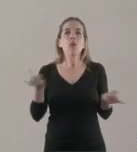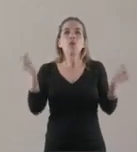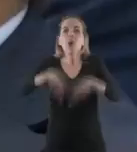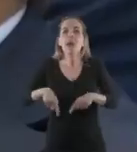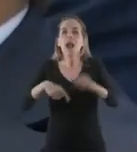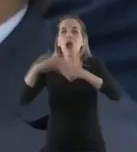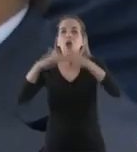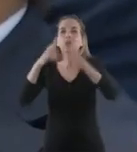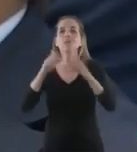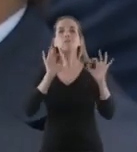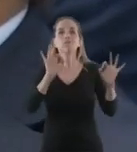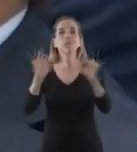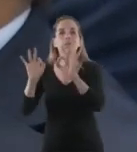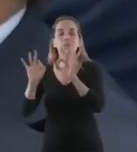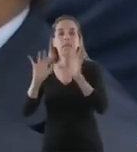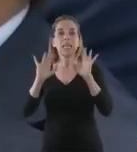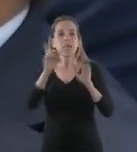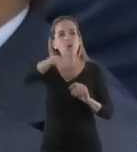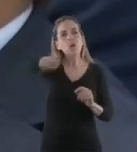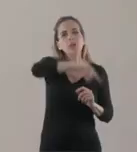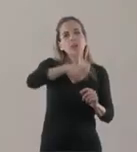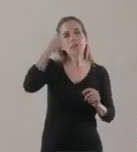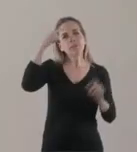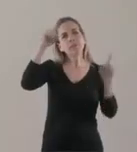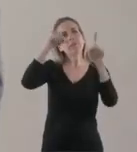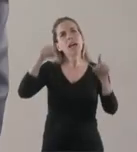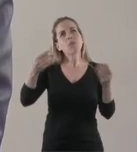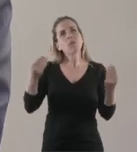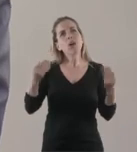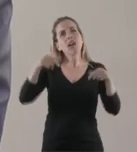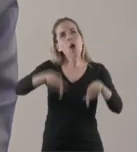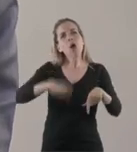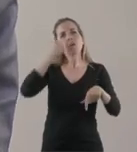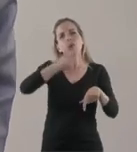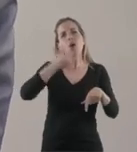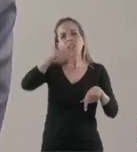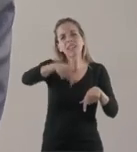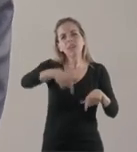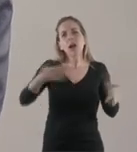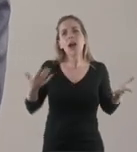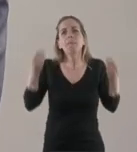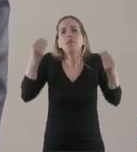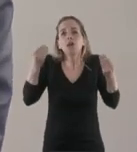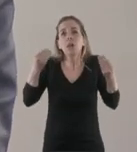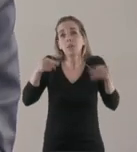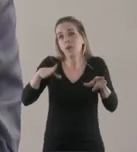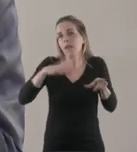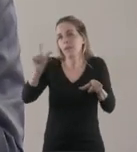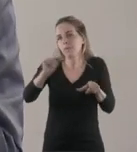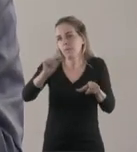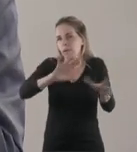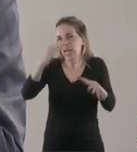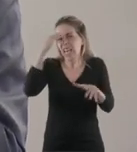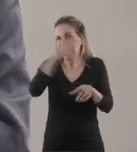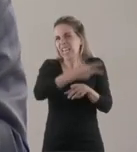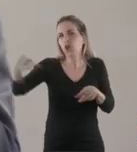y ustedes se preguntarán y porque plantearse esto hoy porque estamos a menos de un mes